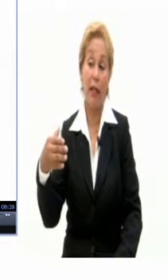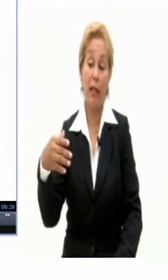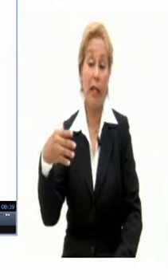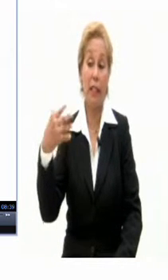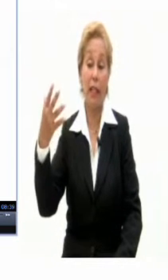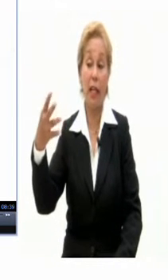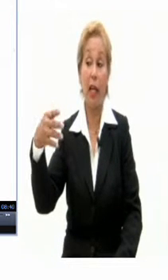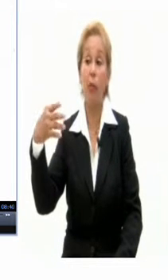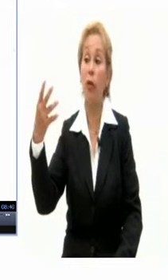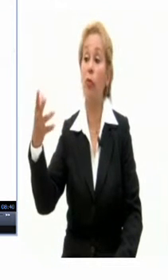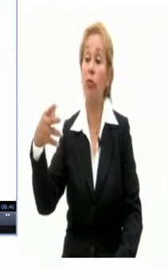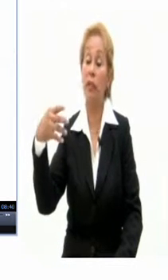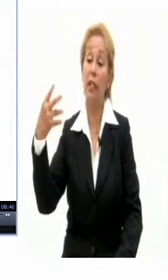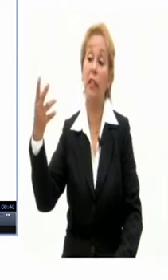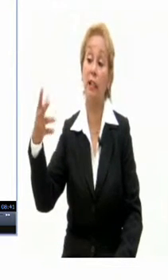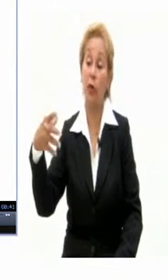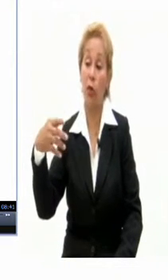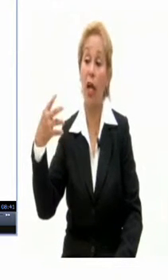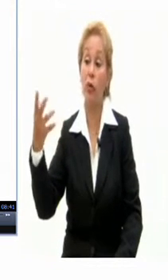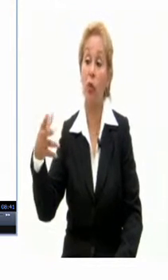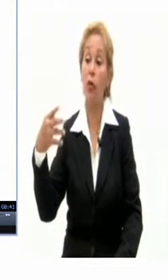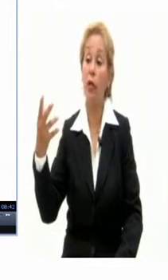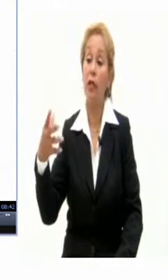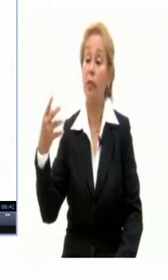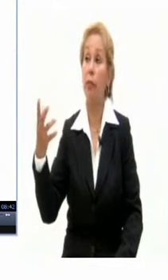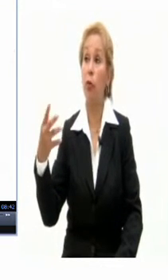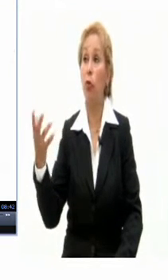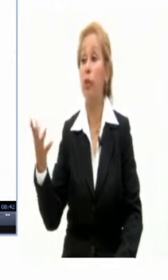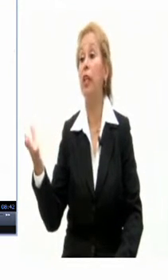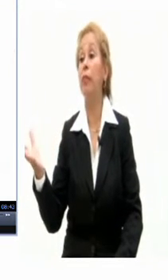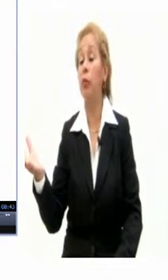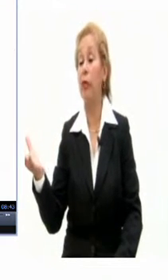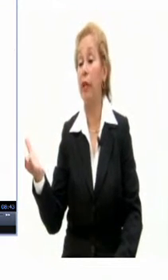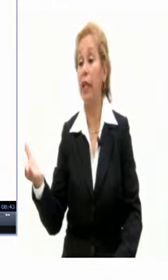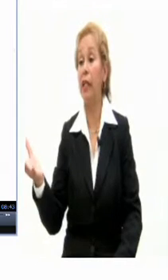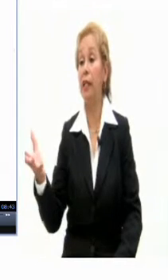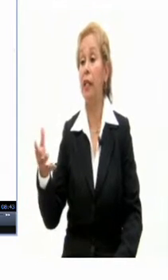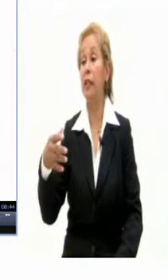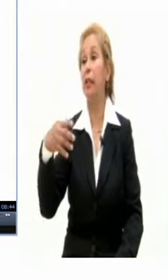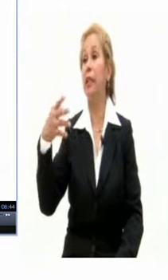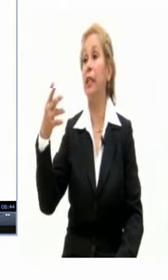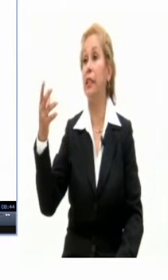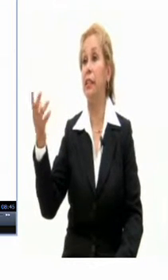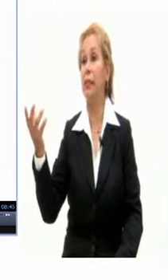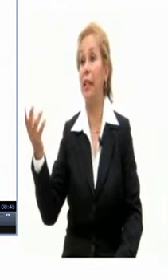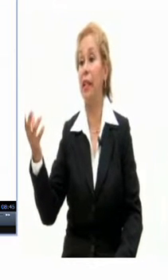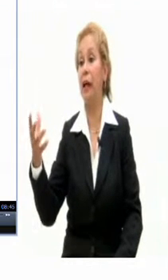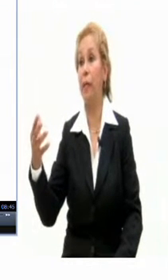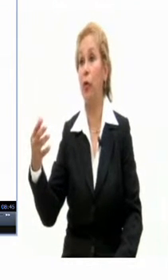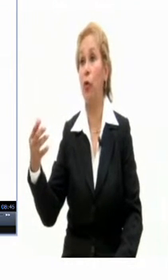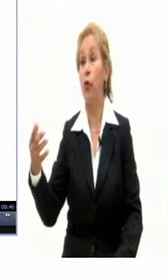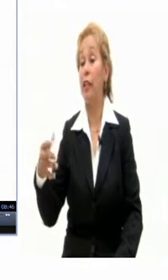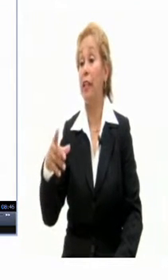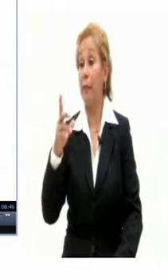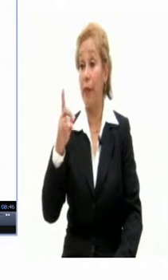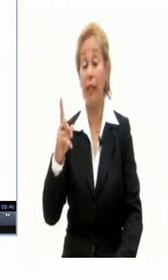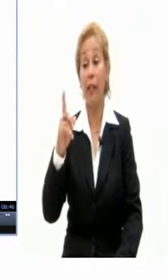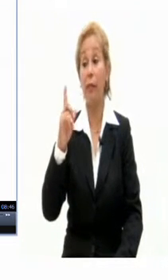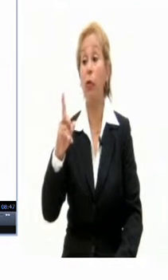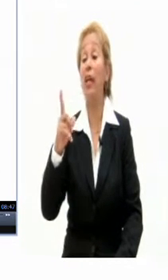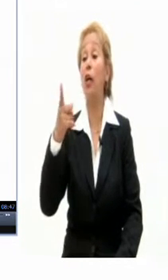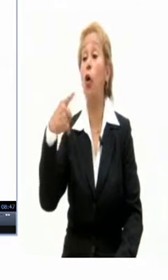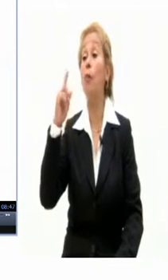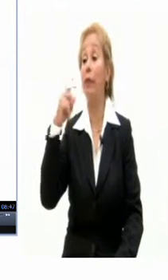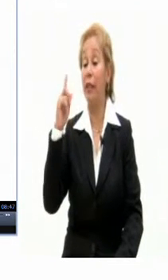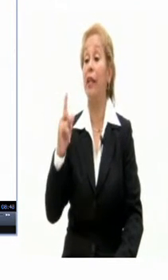realidad. Las ideas las podemos ir desarrollando de pronto en tiempos diferentes, de manera sistemática, pero